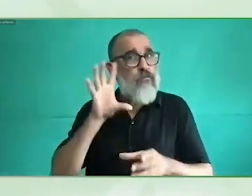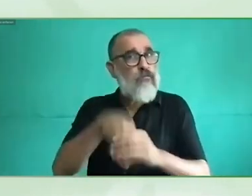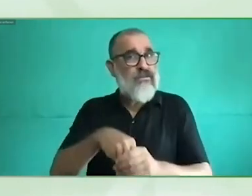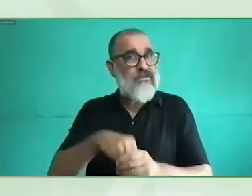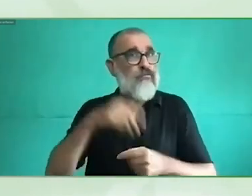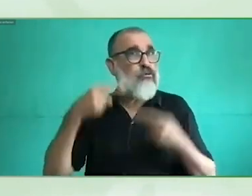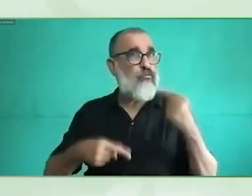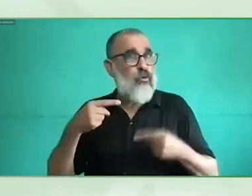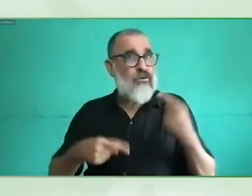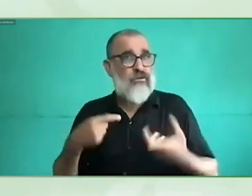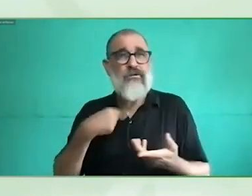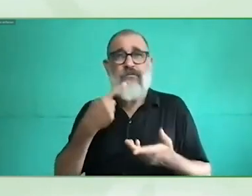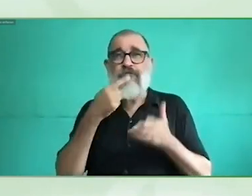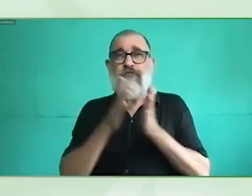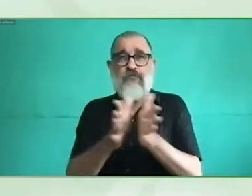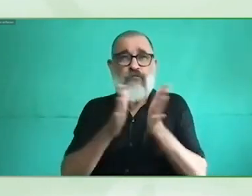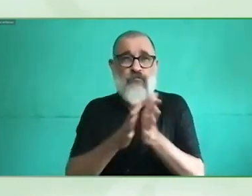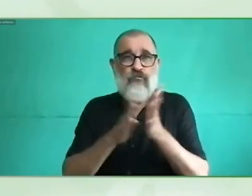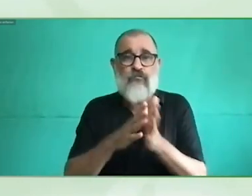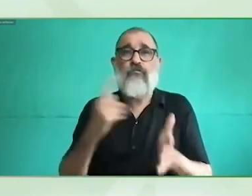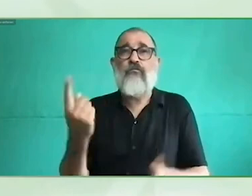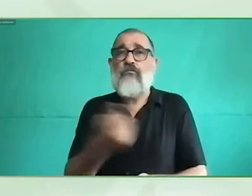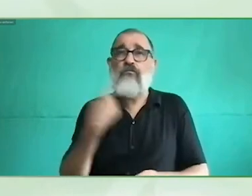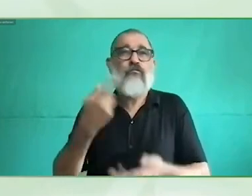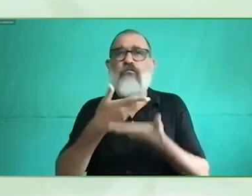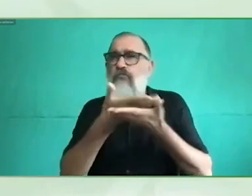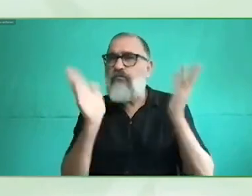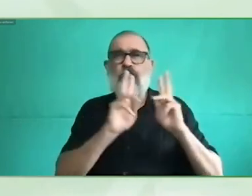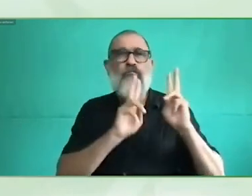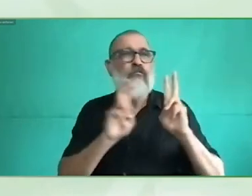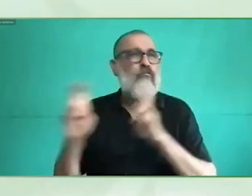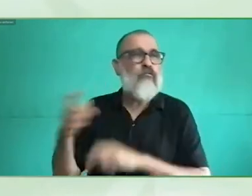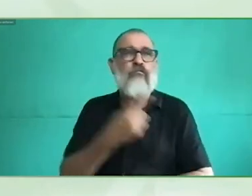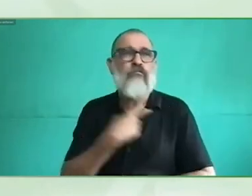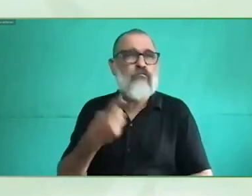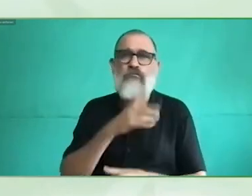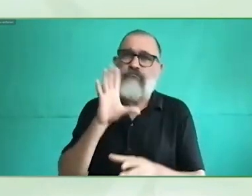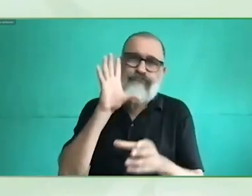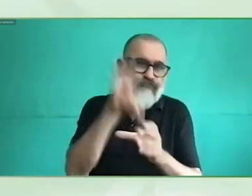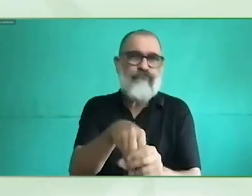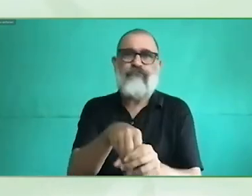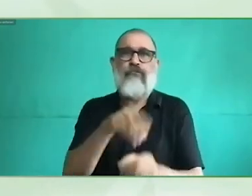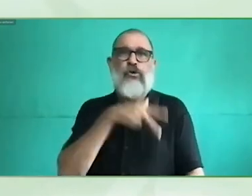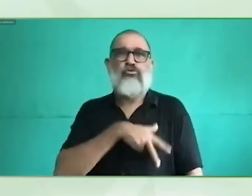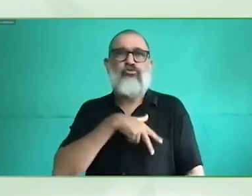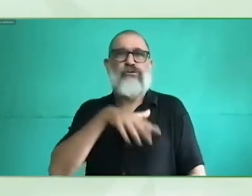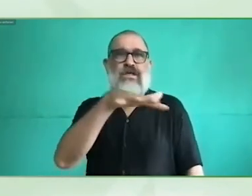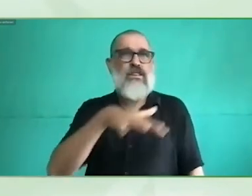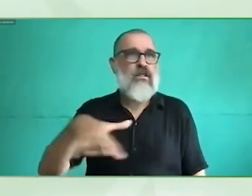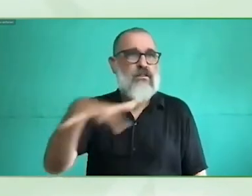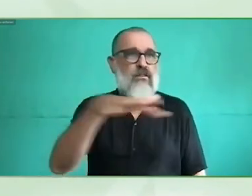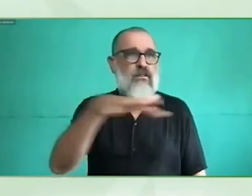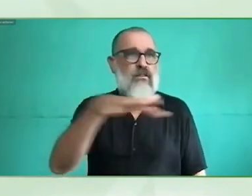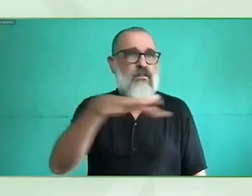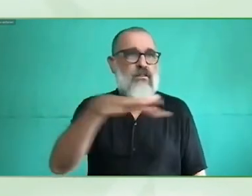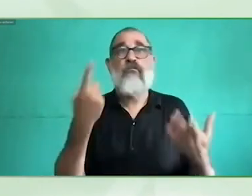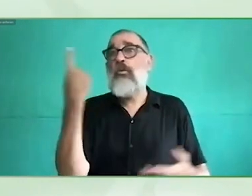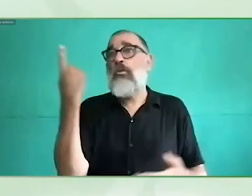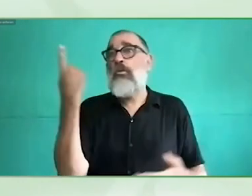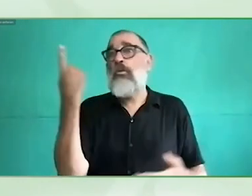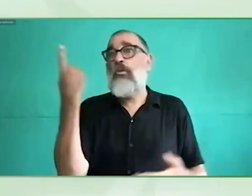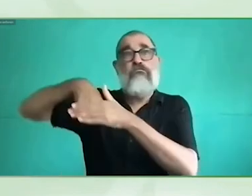Por ende es parte de la sociedad todas aquí creo que somos personas verdad